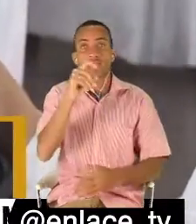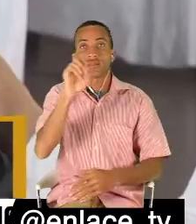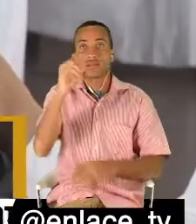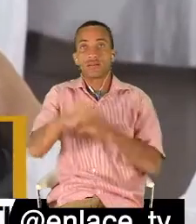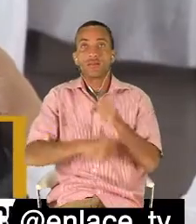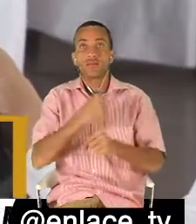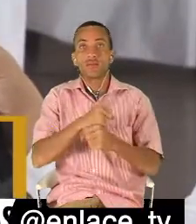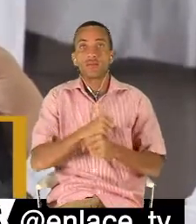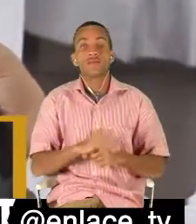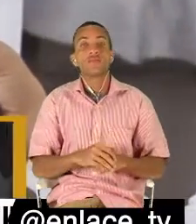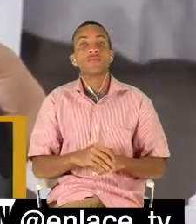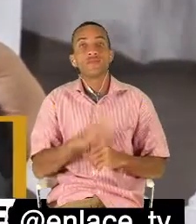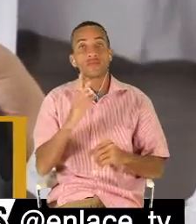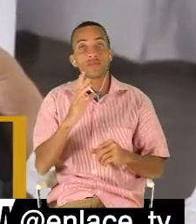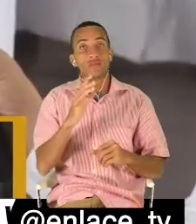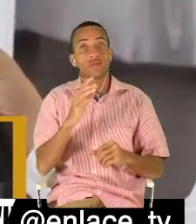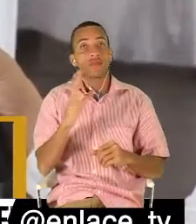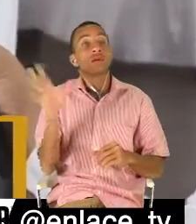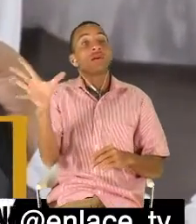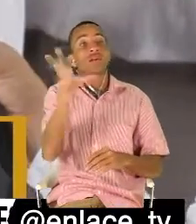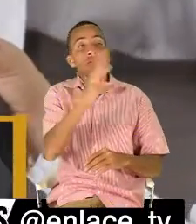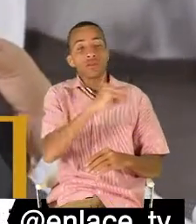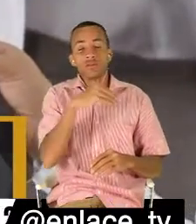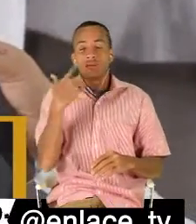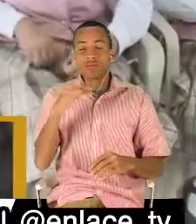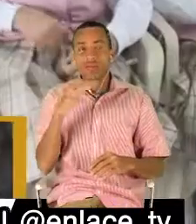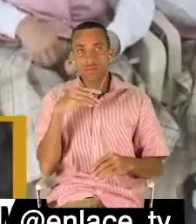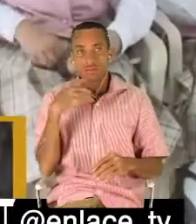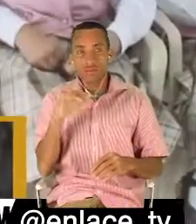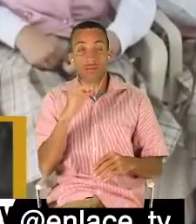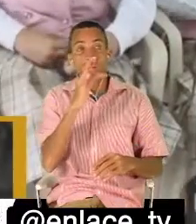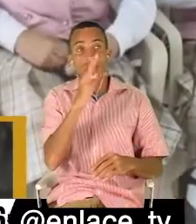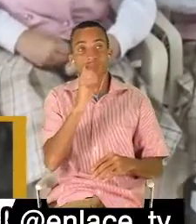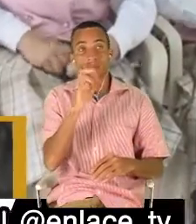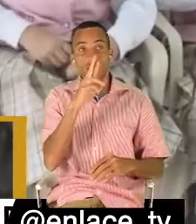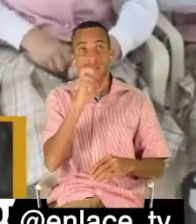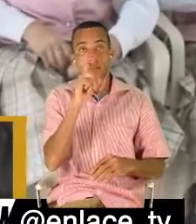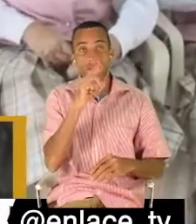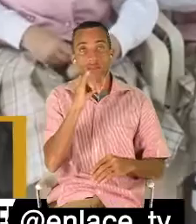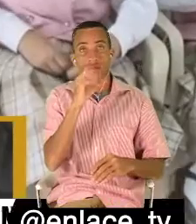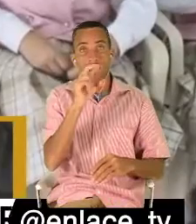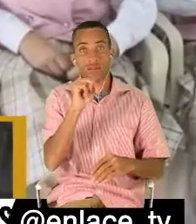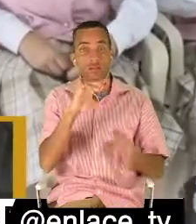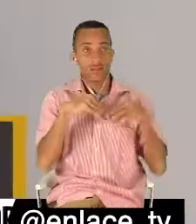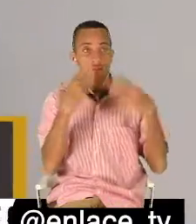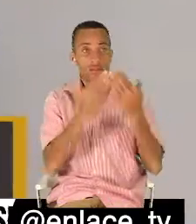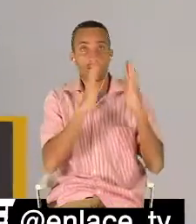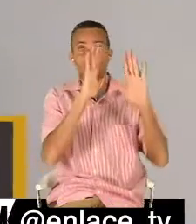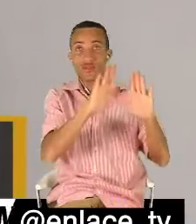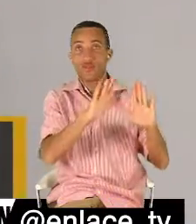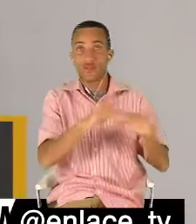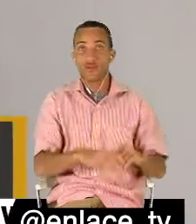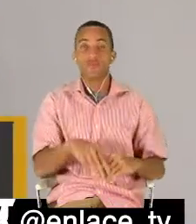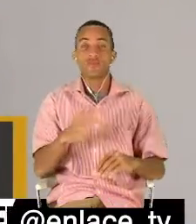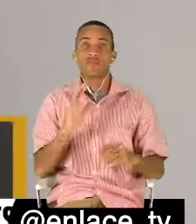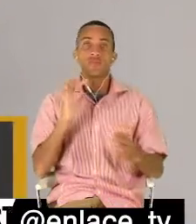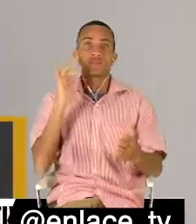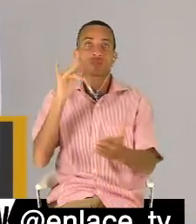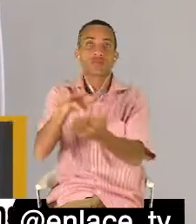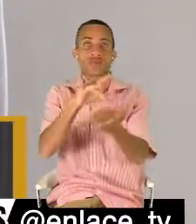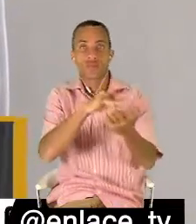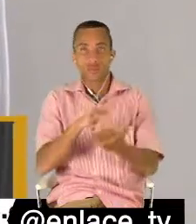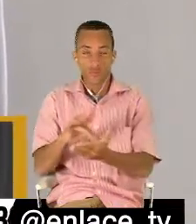Teresianas tienen nombre y tienen peso en la región y a nivel municipal. Hoy desde las 7:30 de la mañana más de 45 colegios oficiales y privados